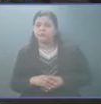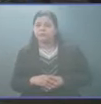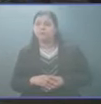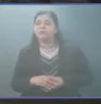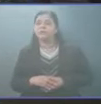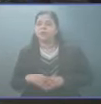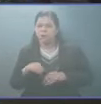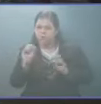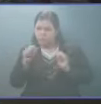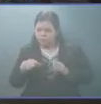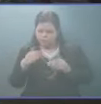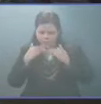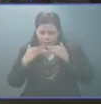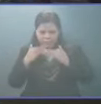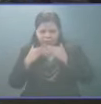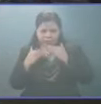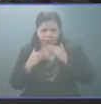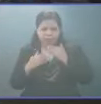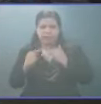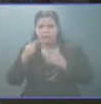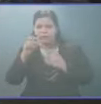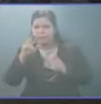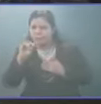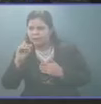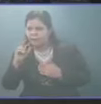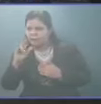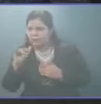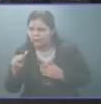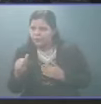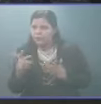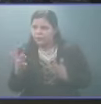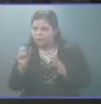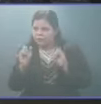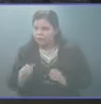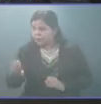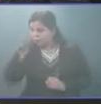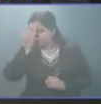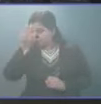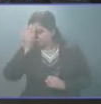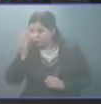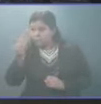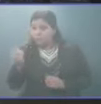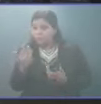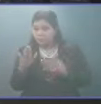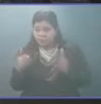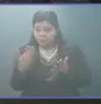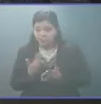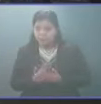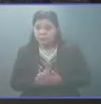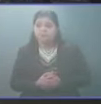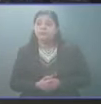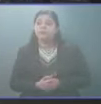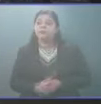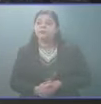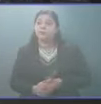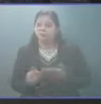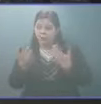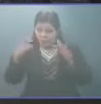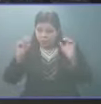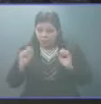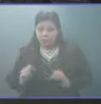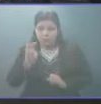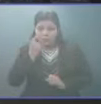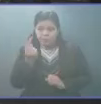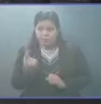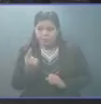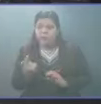que nos defina nuevamente qué es geriatría, para que la gente lo conozca, lo sepa, conozca este término, y que puedan